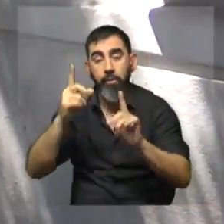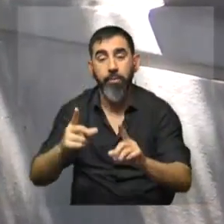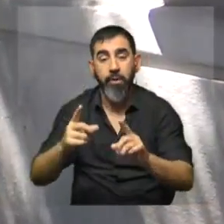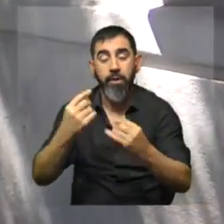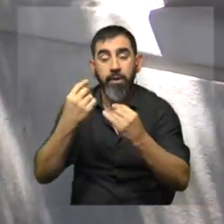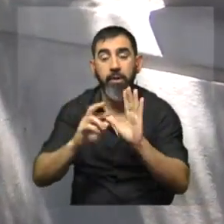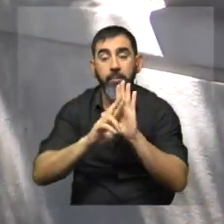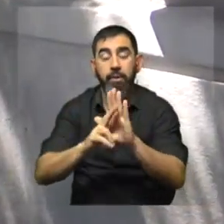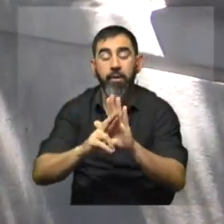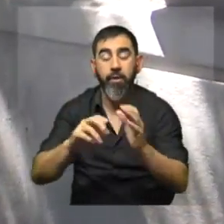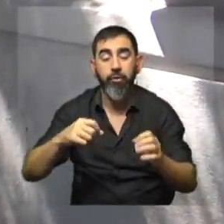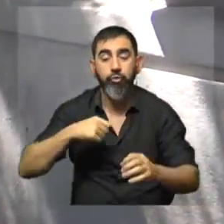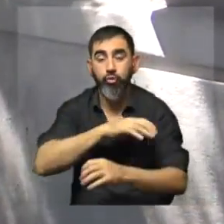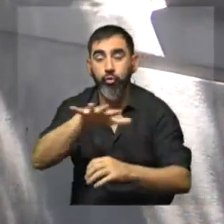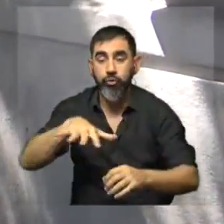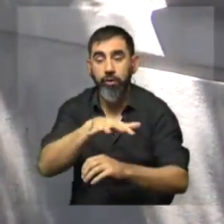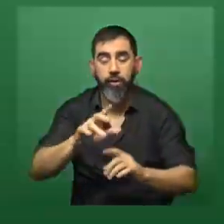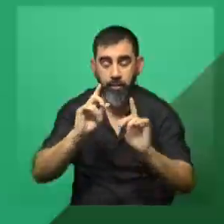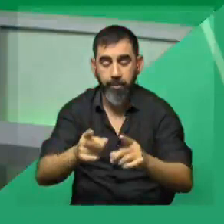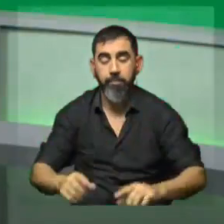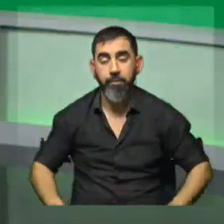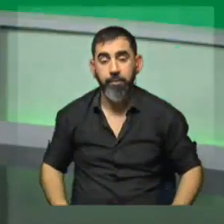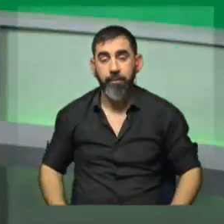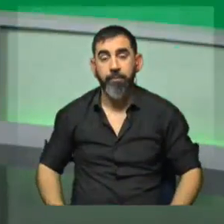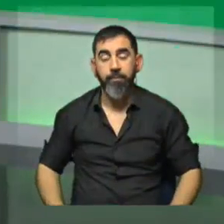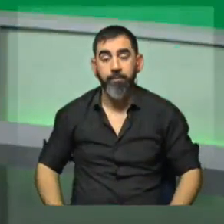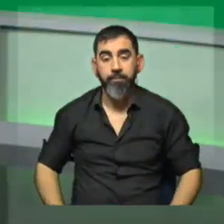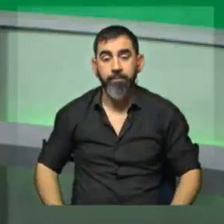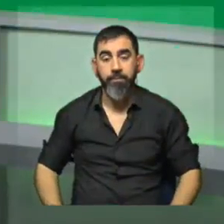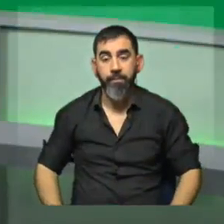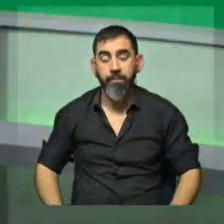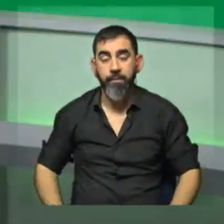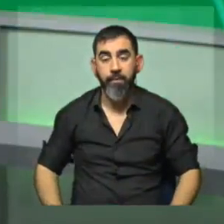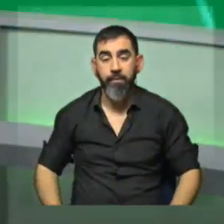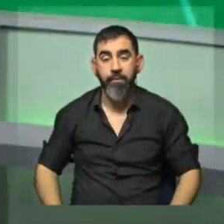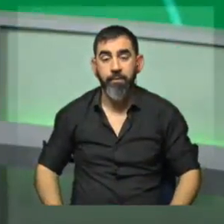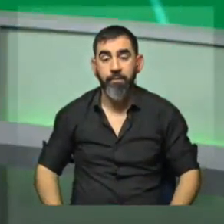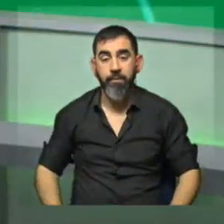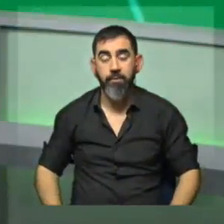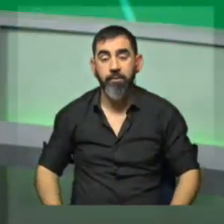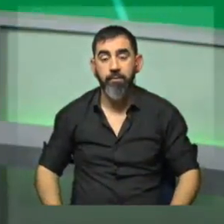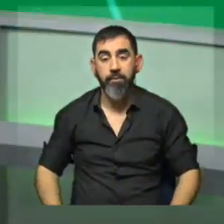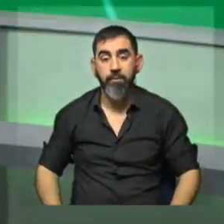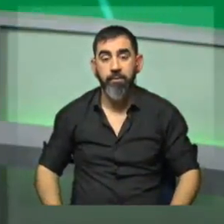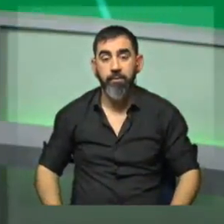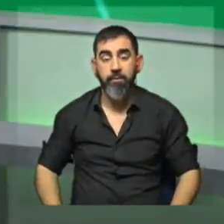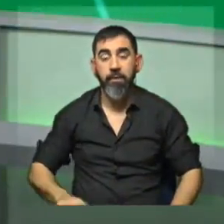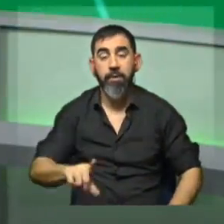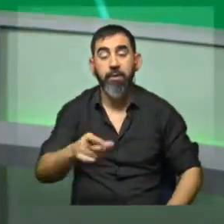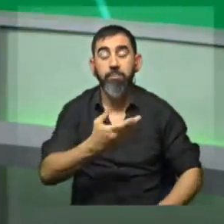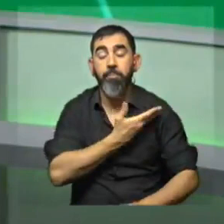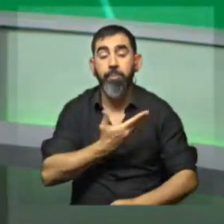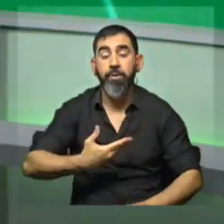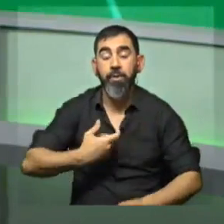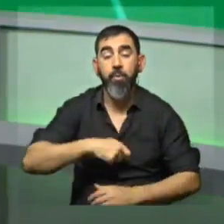con representantes de la sociedad civil. Muchas gracias, Mauricio, por el reporte. Les contamos, entre tanto, que el expresidente